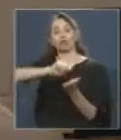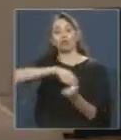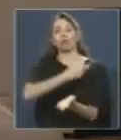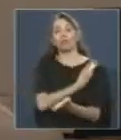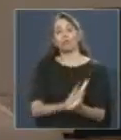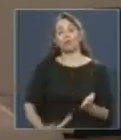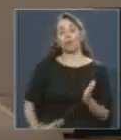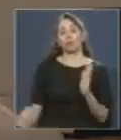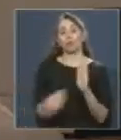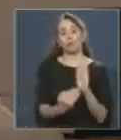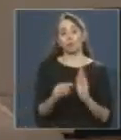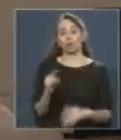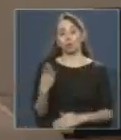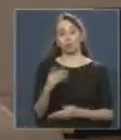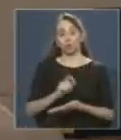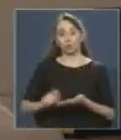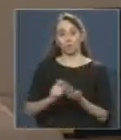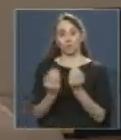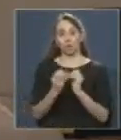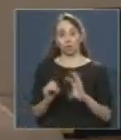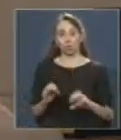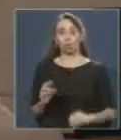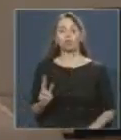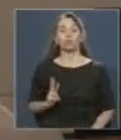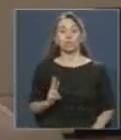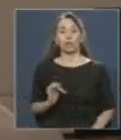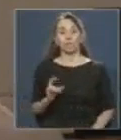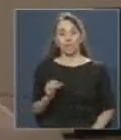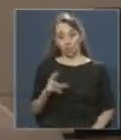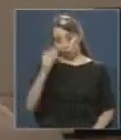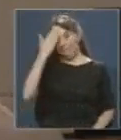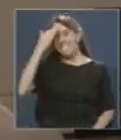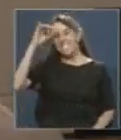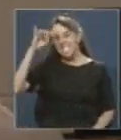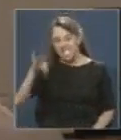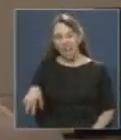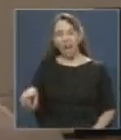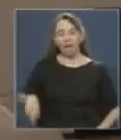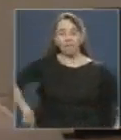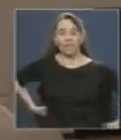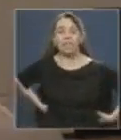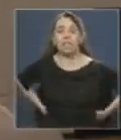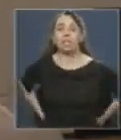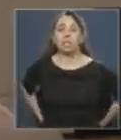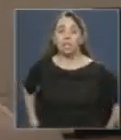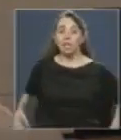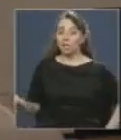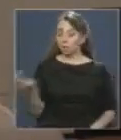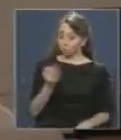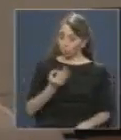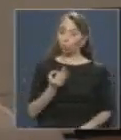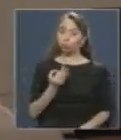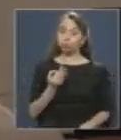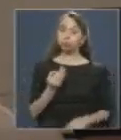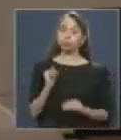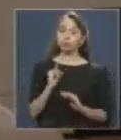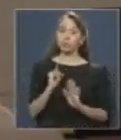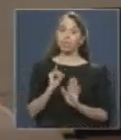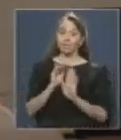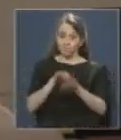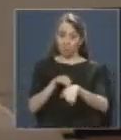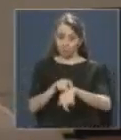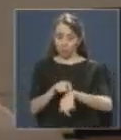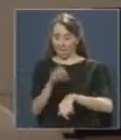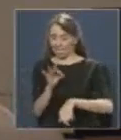El subsecretario de Educación, Raúl Figueroa, sabe esto y nos comprometió verbalmente su apoyo en términos